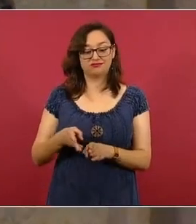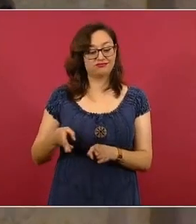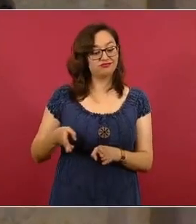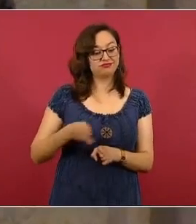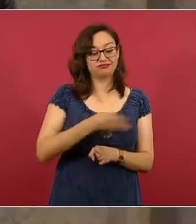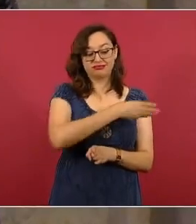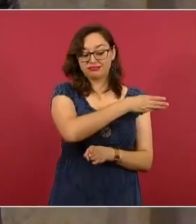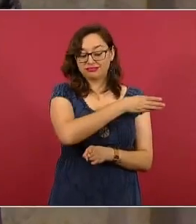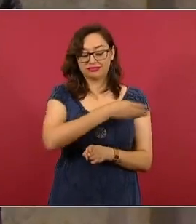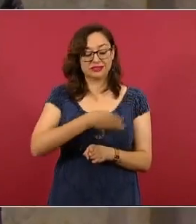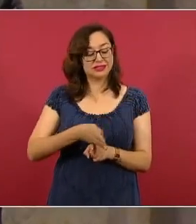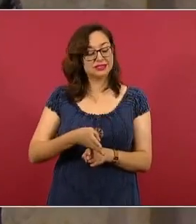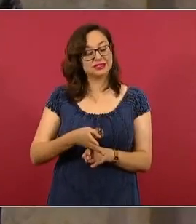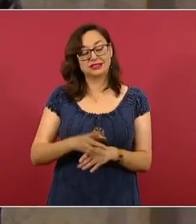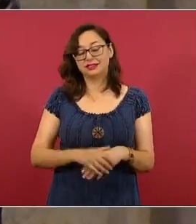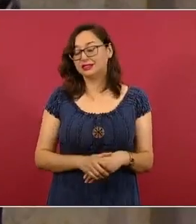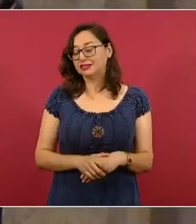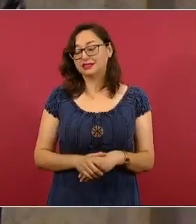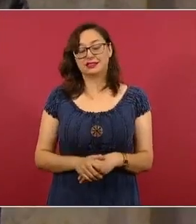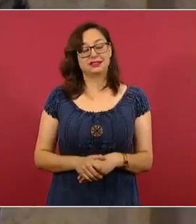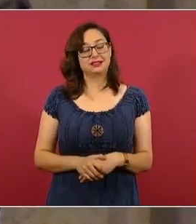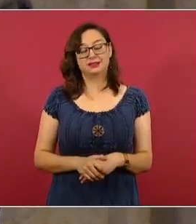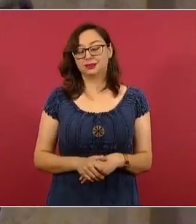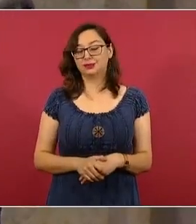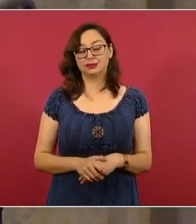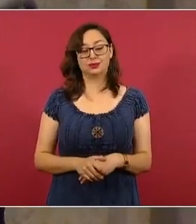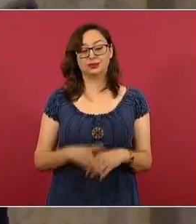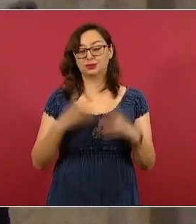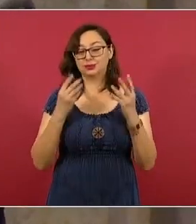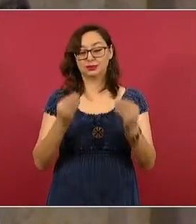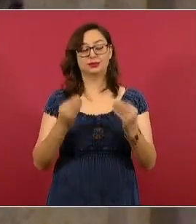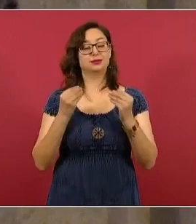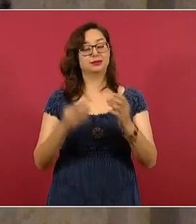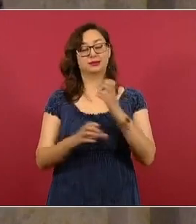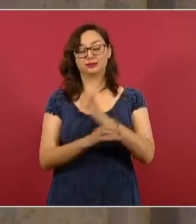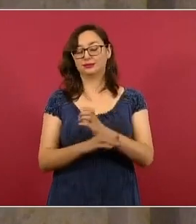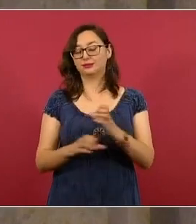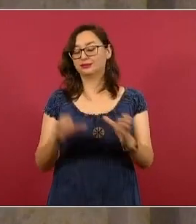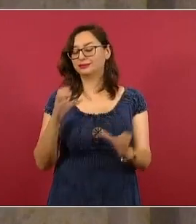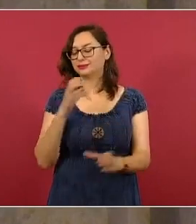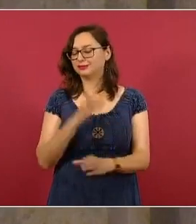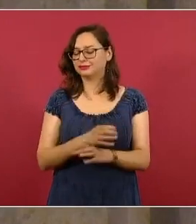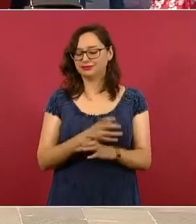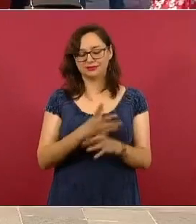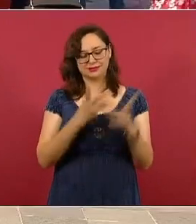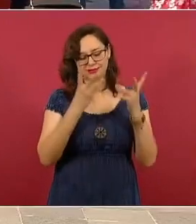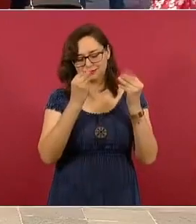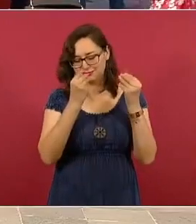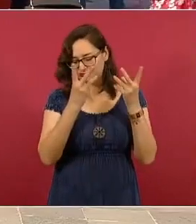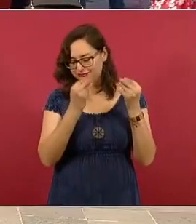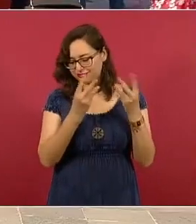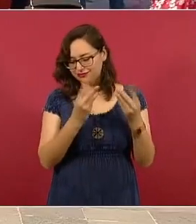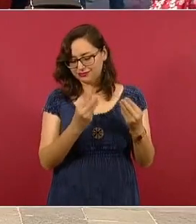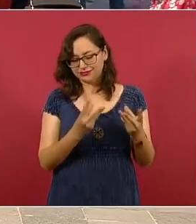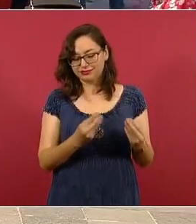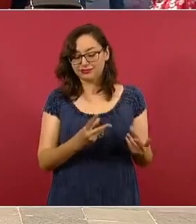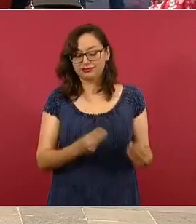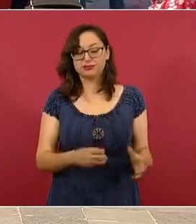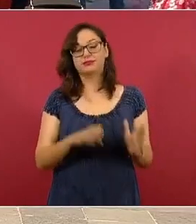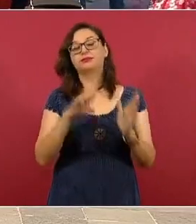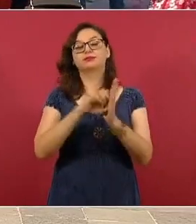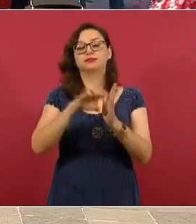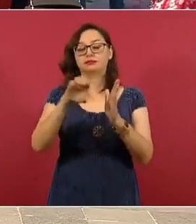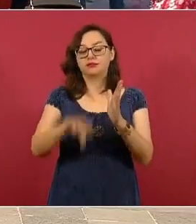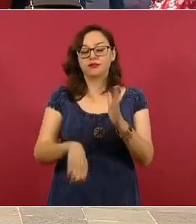unas plantas de fertilizante ya casi convertidas en chatarra, que hay